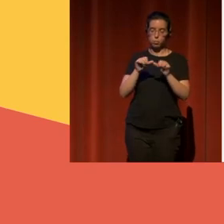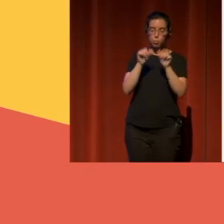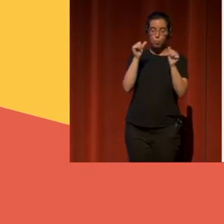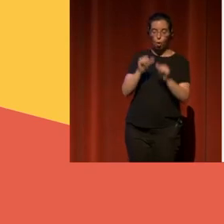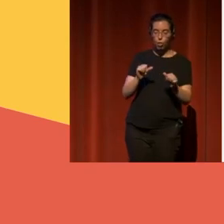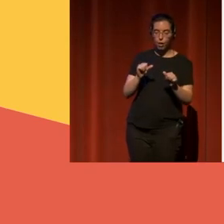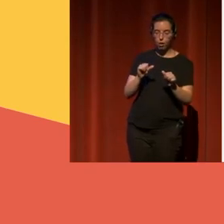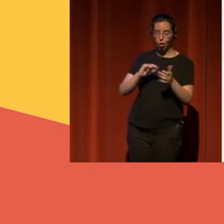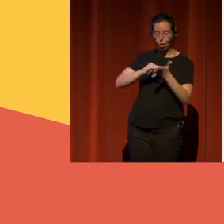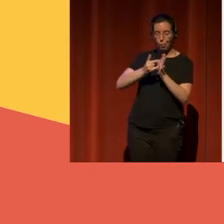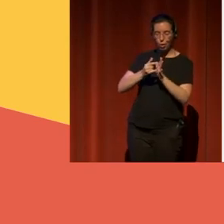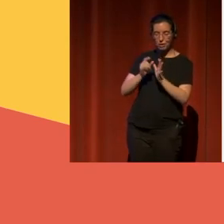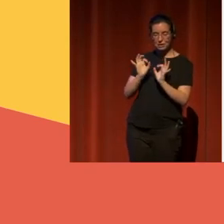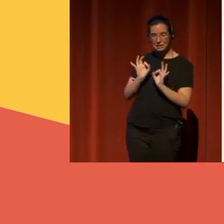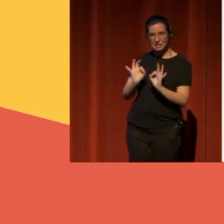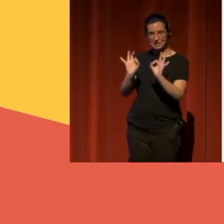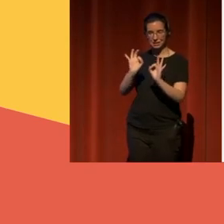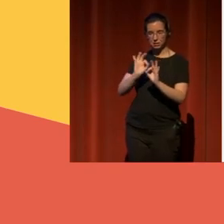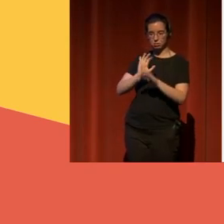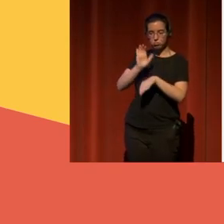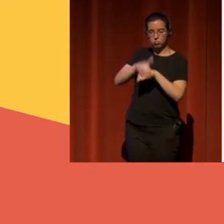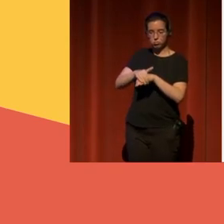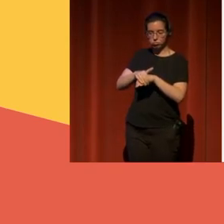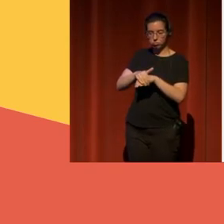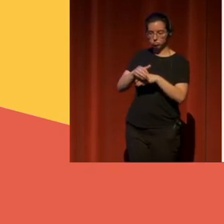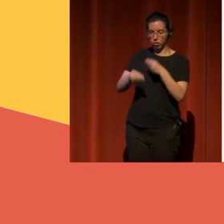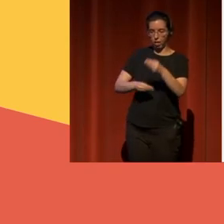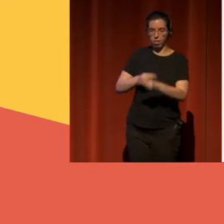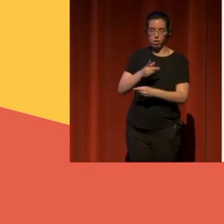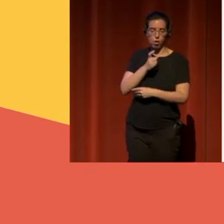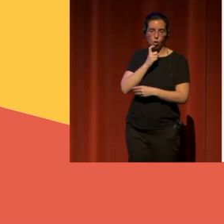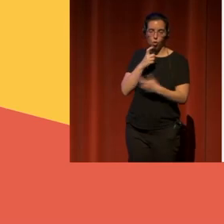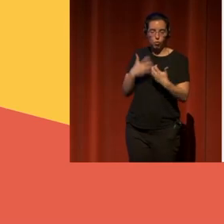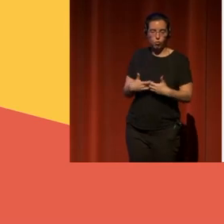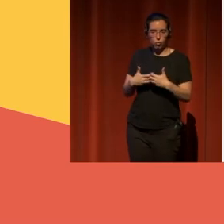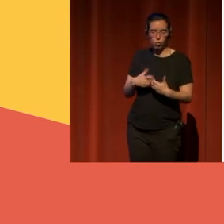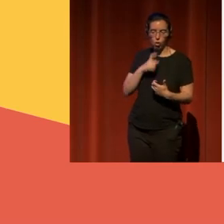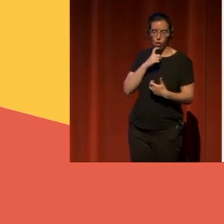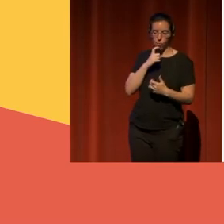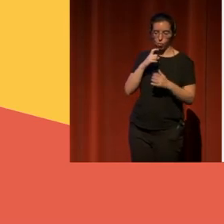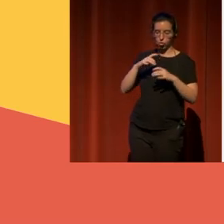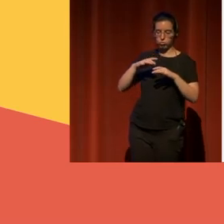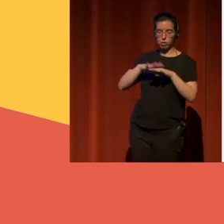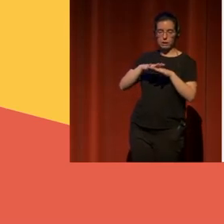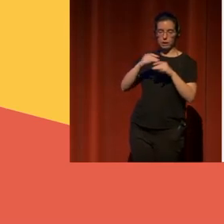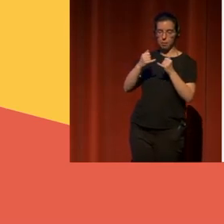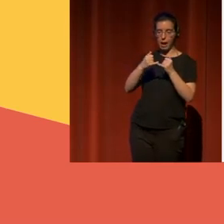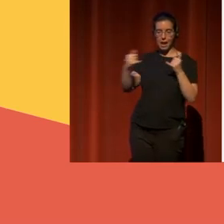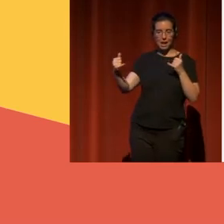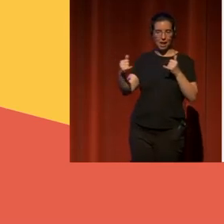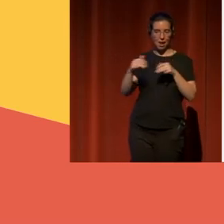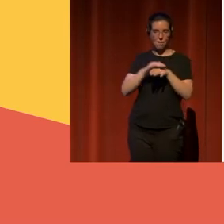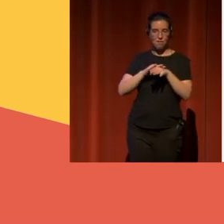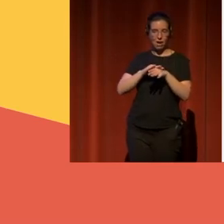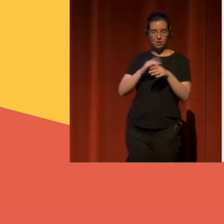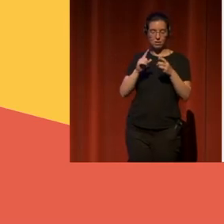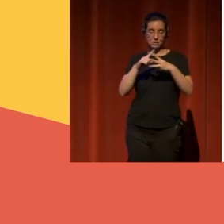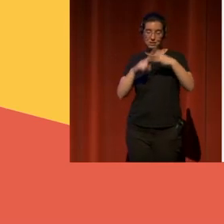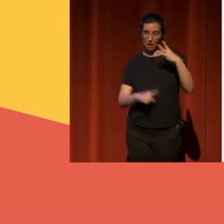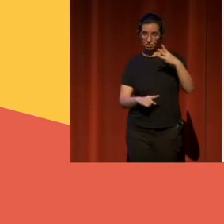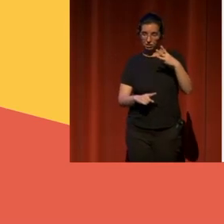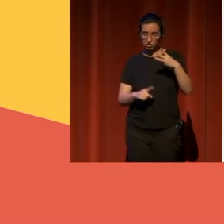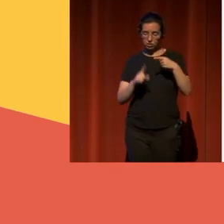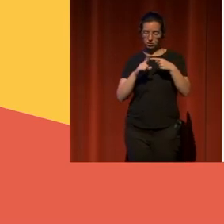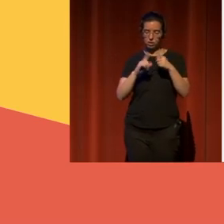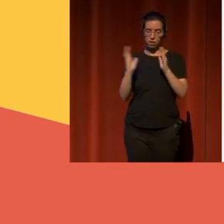proyecto concreto. En este sentido, se ha identificado que los tres modelos responden a un esquema lineal básico de tres fases, con o sin